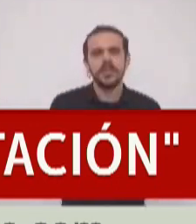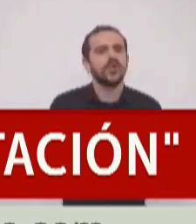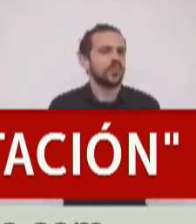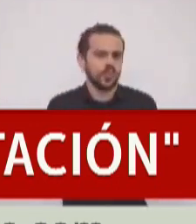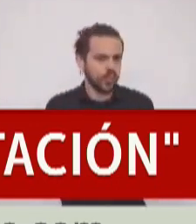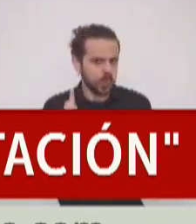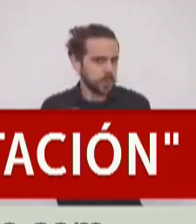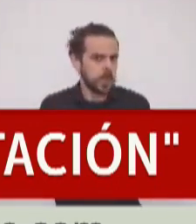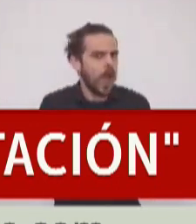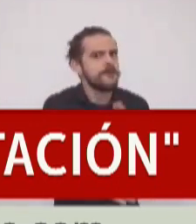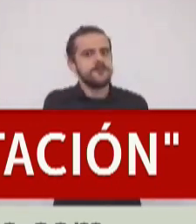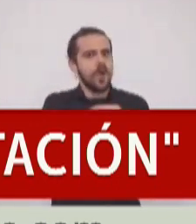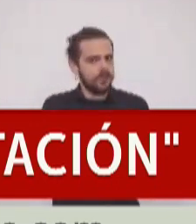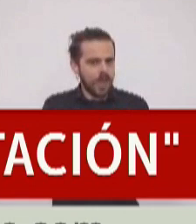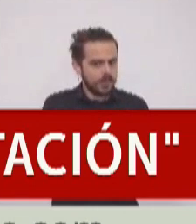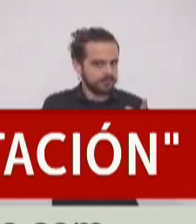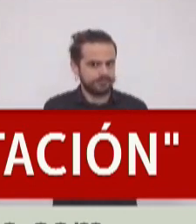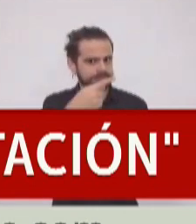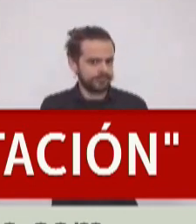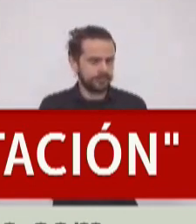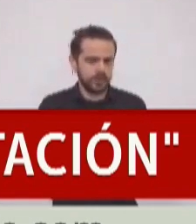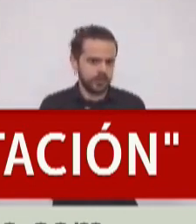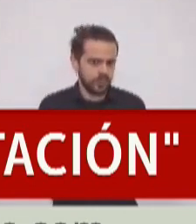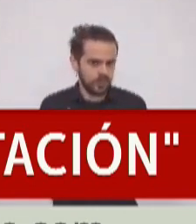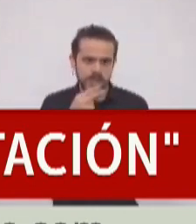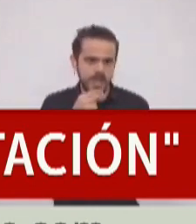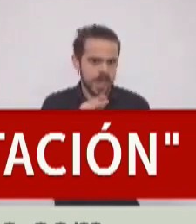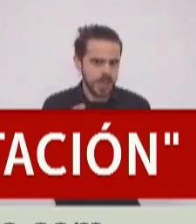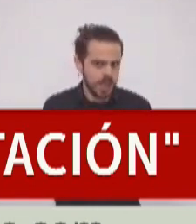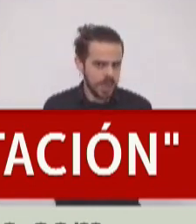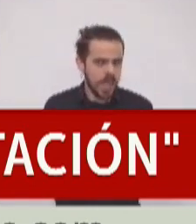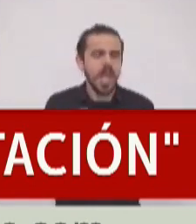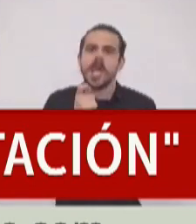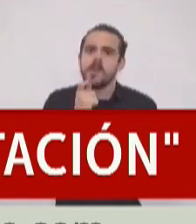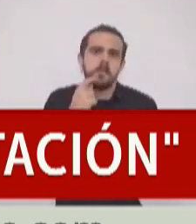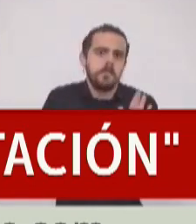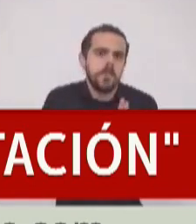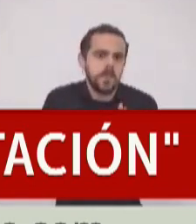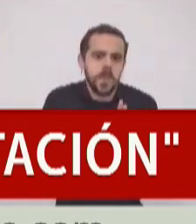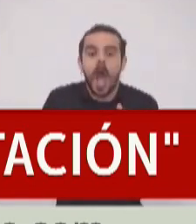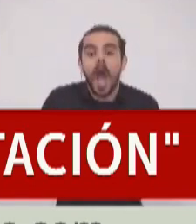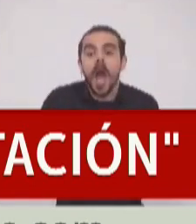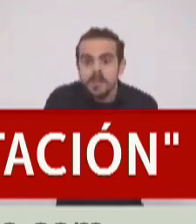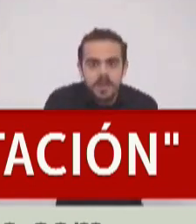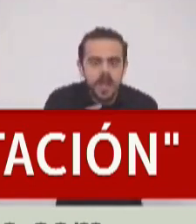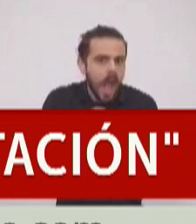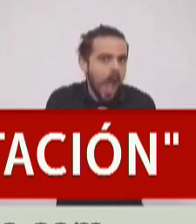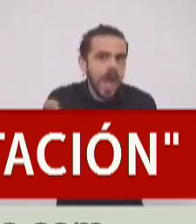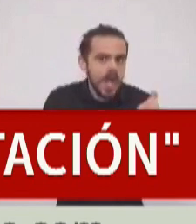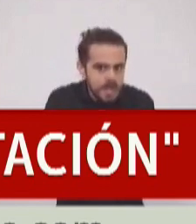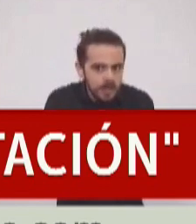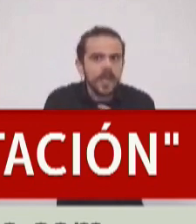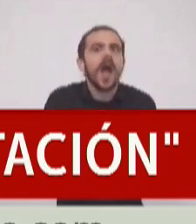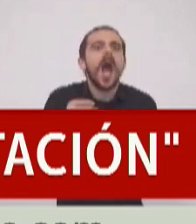que varíe la situación epidemiológica en las próximas horas. Pero repito, no están habilitadas